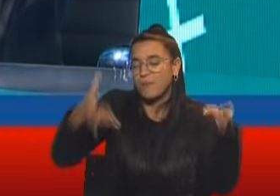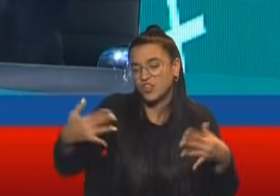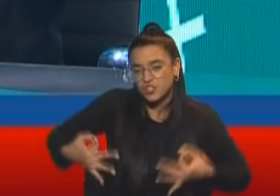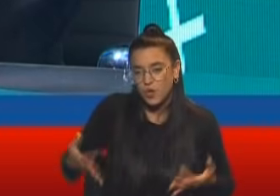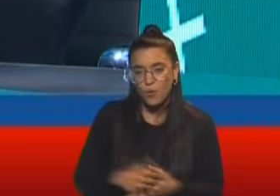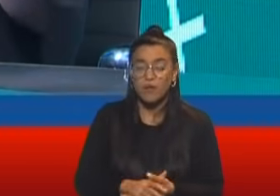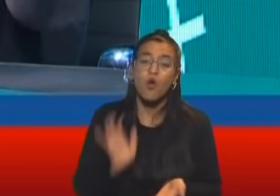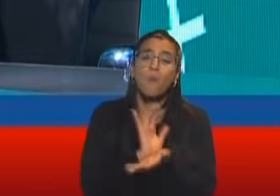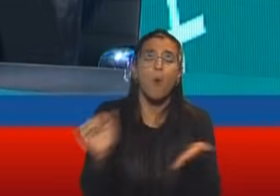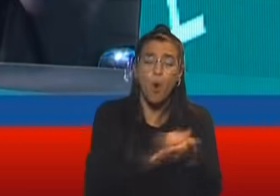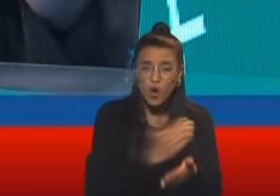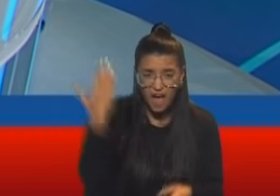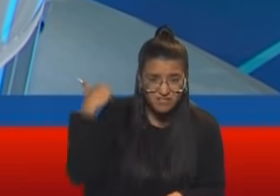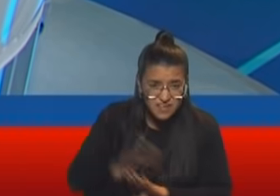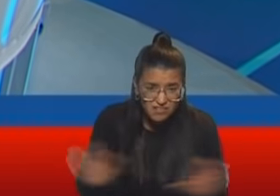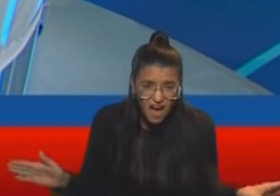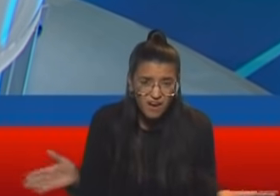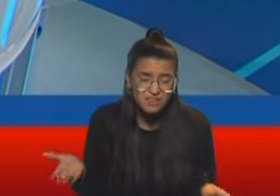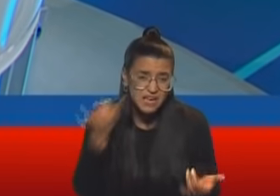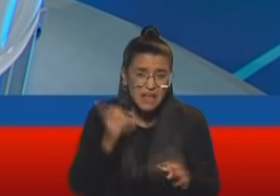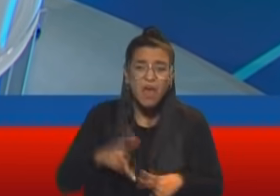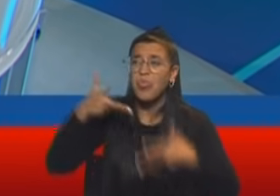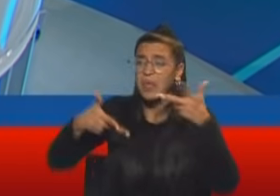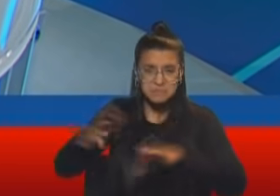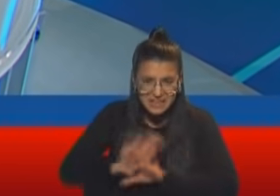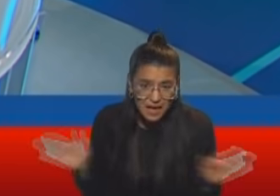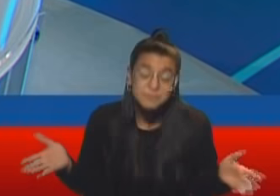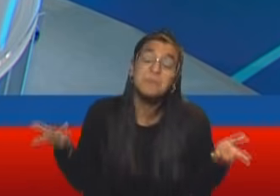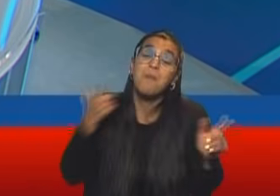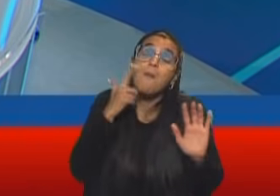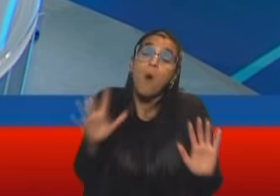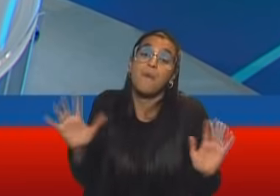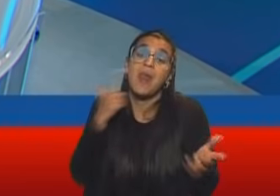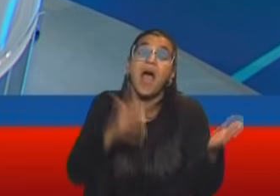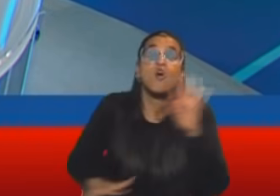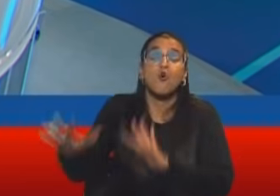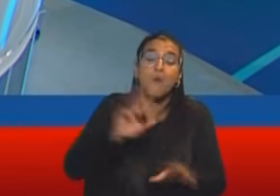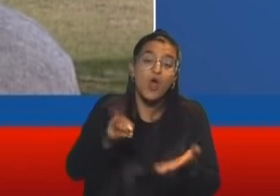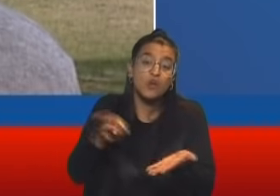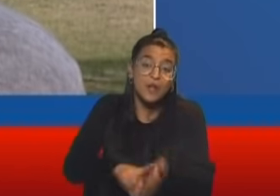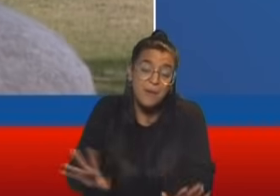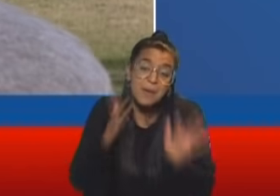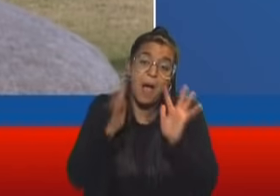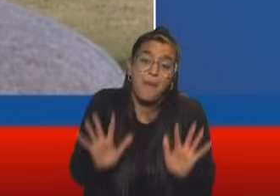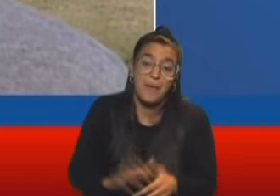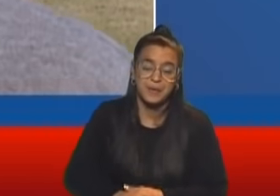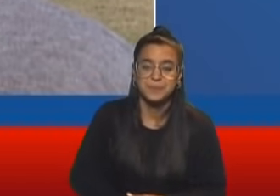Y borrón y cuenta Los nueva, no discursos pasa nada. cambian. Vos podés decir cualquier cosa, no pasa nada. Y bueno, vamos a ver cómo se reacomoda todo. No, a mí me parece